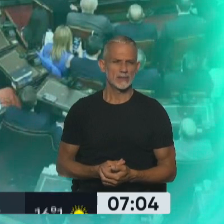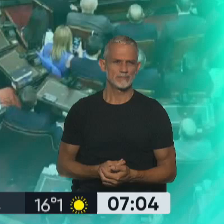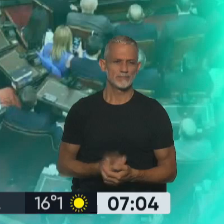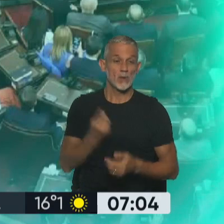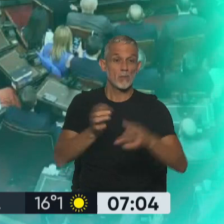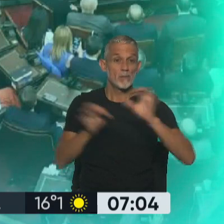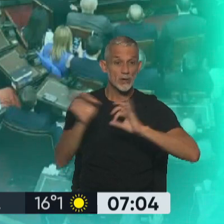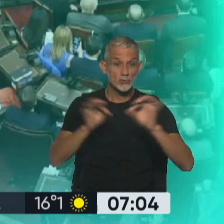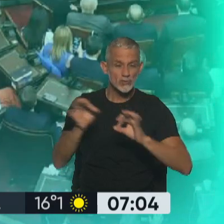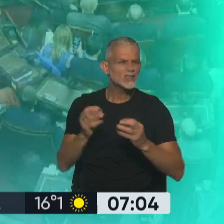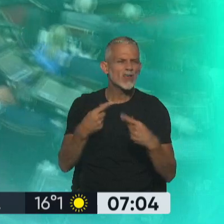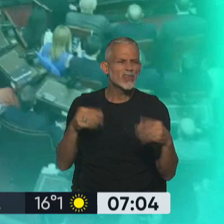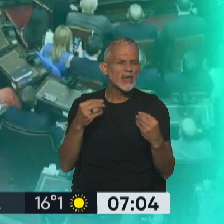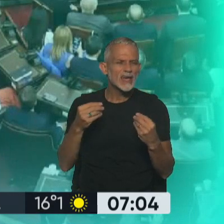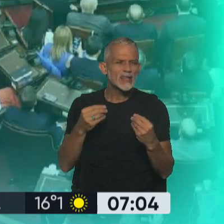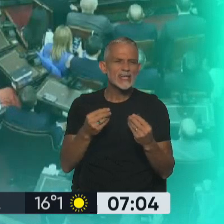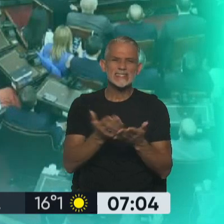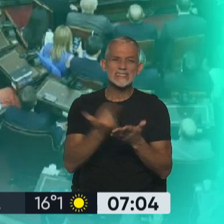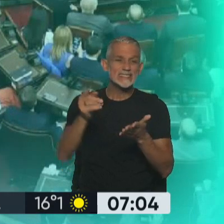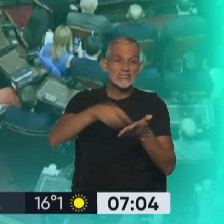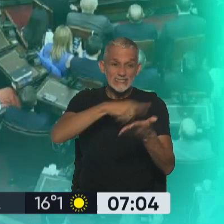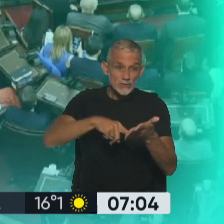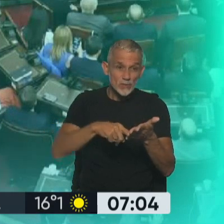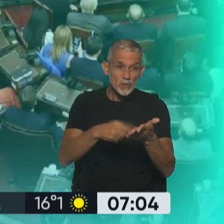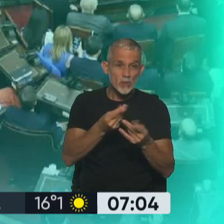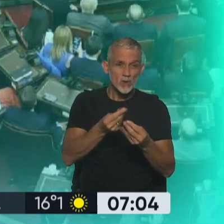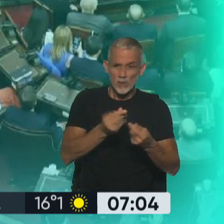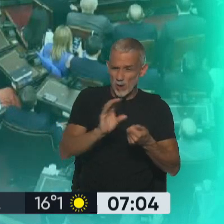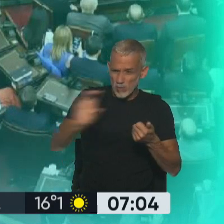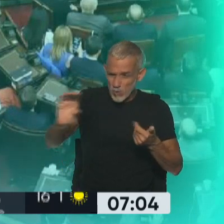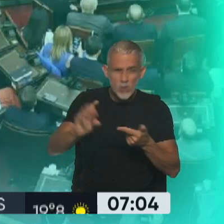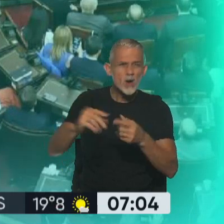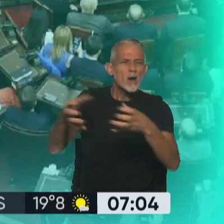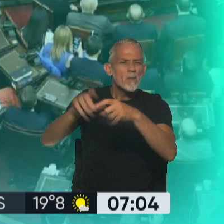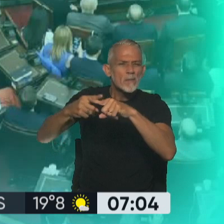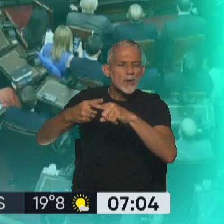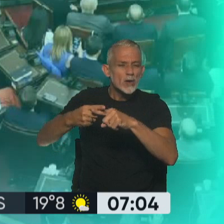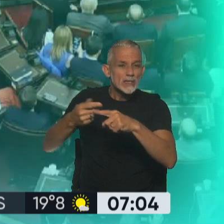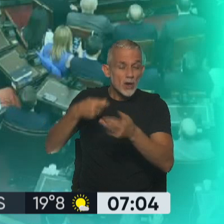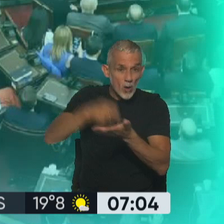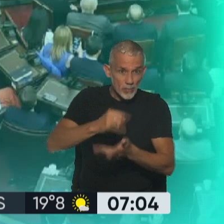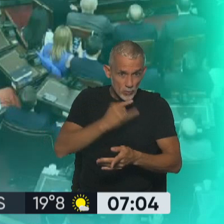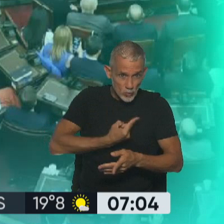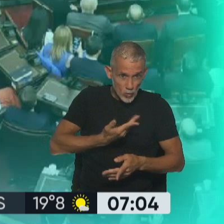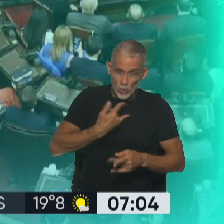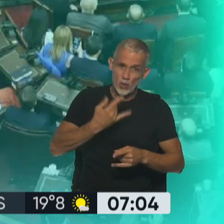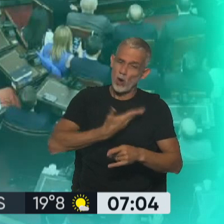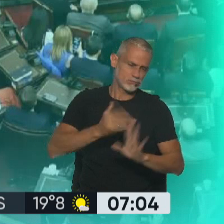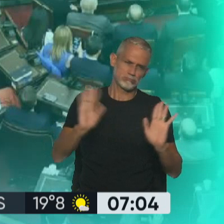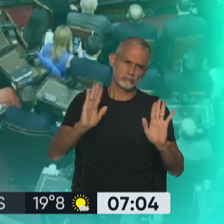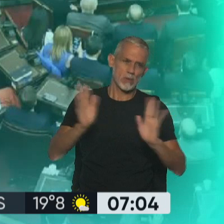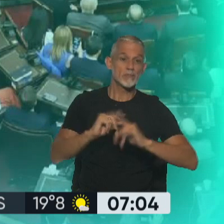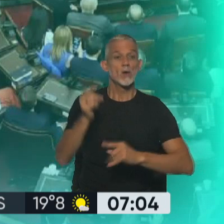un proyecto con el espíritu de eliminar el financiamiento público de los partidos políticos. Penalizar por ley al presidente